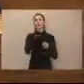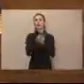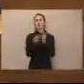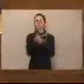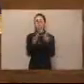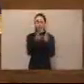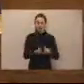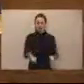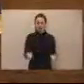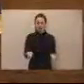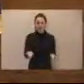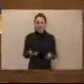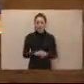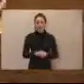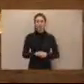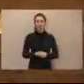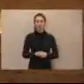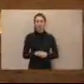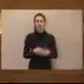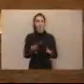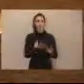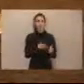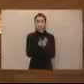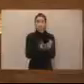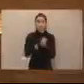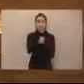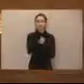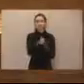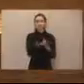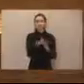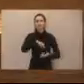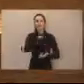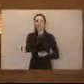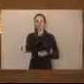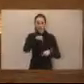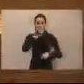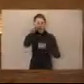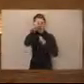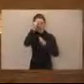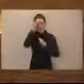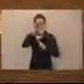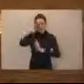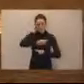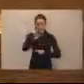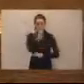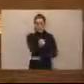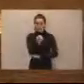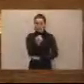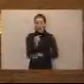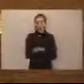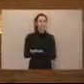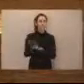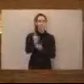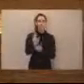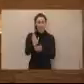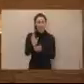lo mejor desempeñar esos cometidos. Son prioridades. Creemos que en este momento ustedes deberían intentar apoyar esta moción,